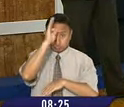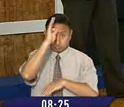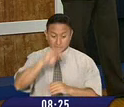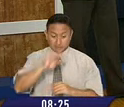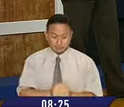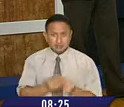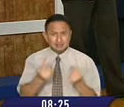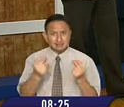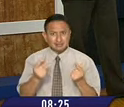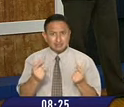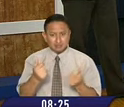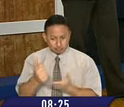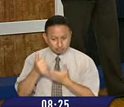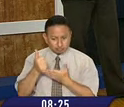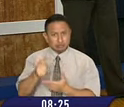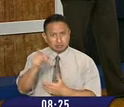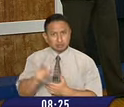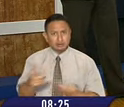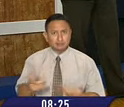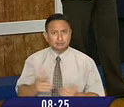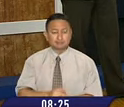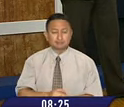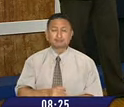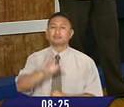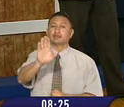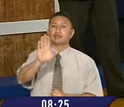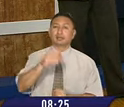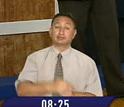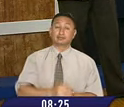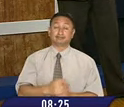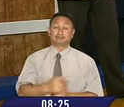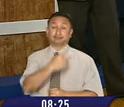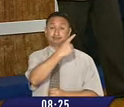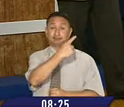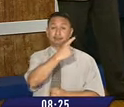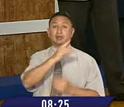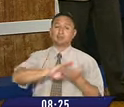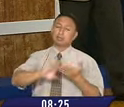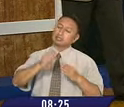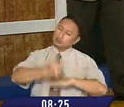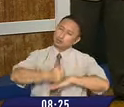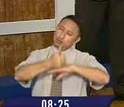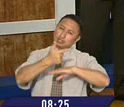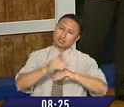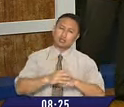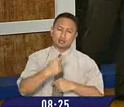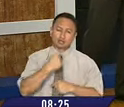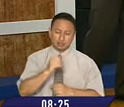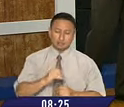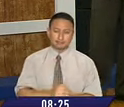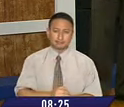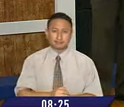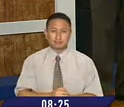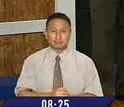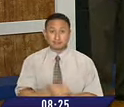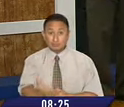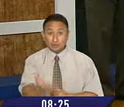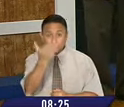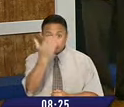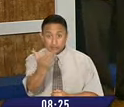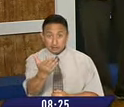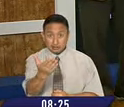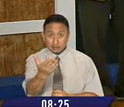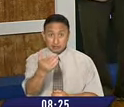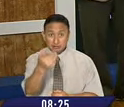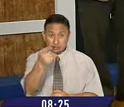actuar y ayudar a este hombre. Vean. A esta gente, perdónenme, autoridades, y lo que les voy a decir, a ustedes, la indolencia, ustedes